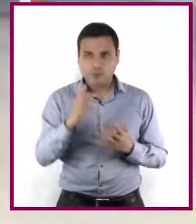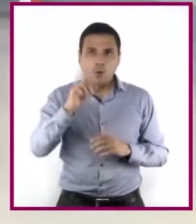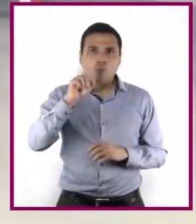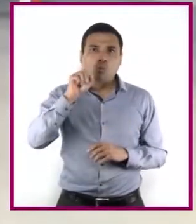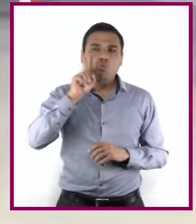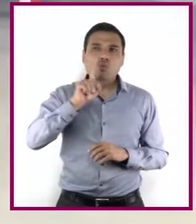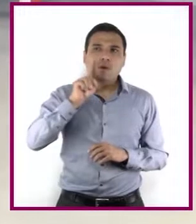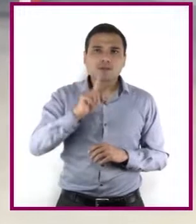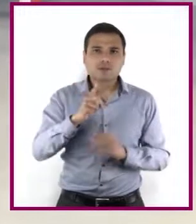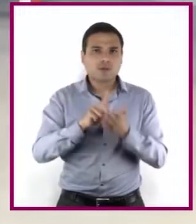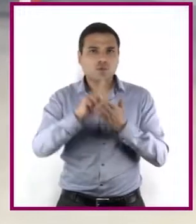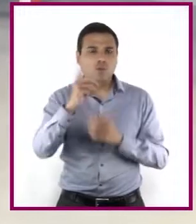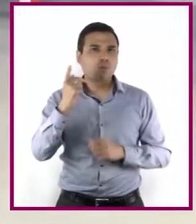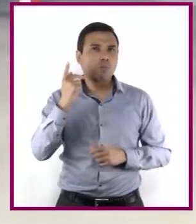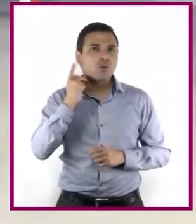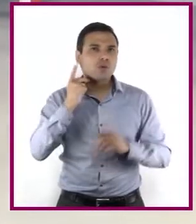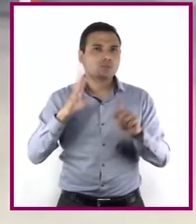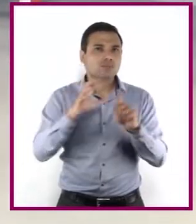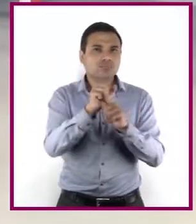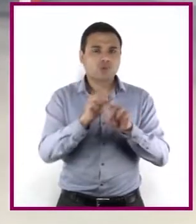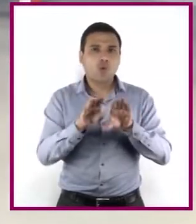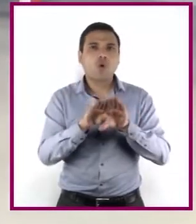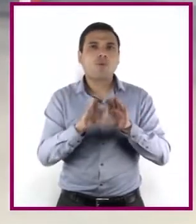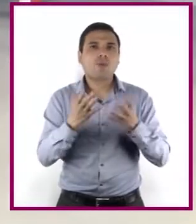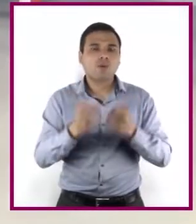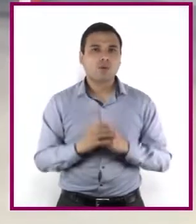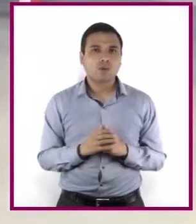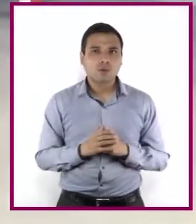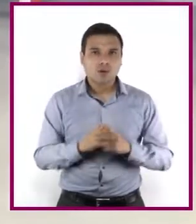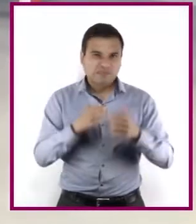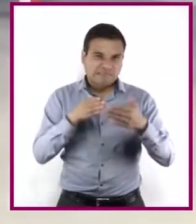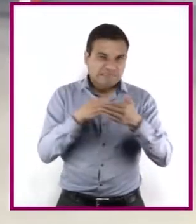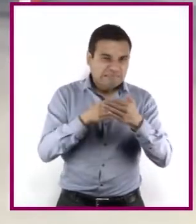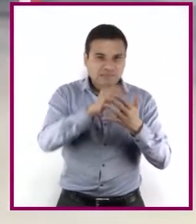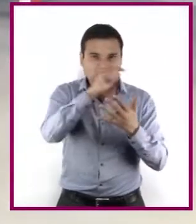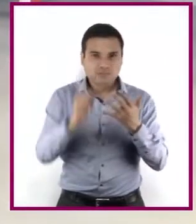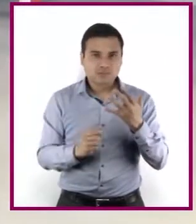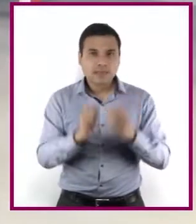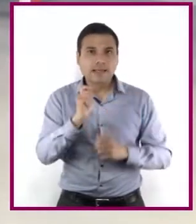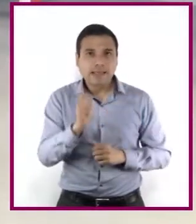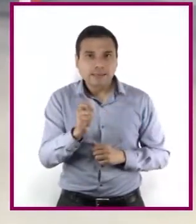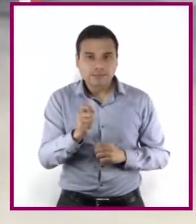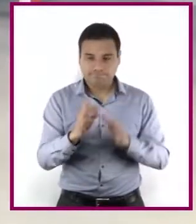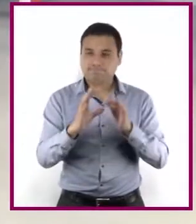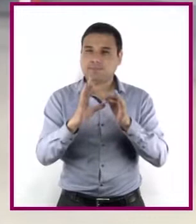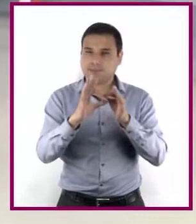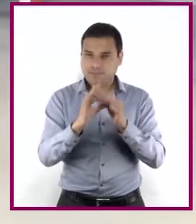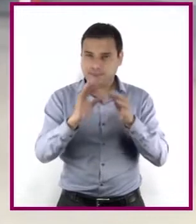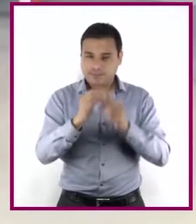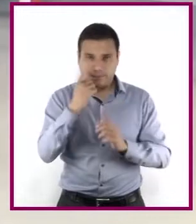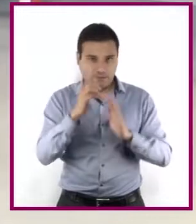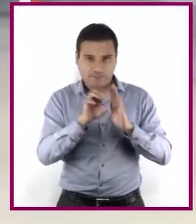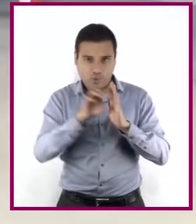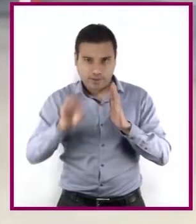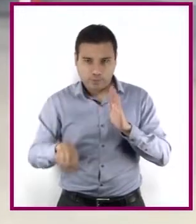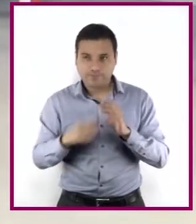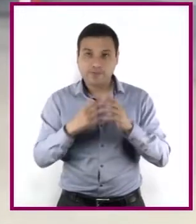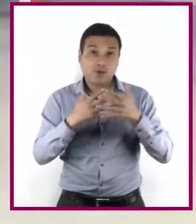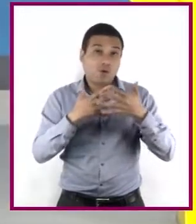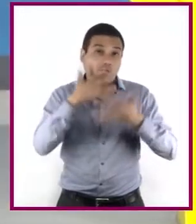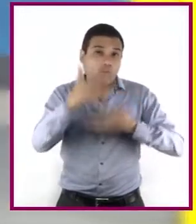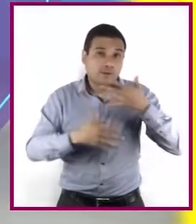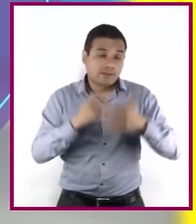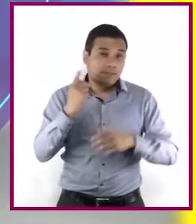obtener derechos políticos y reconocerán algunos obstáculos para el ejercicio de ellos, tales como la violencia